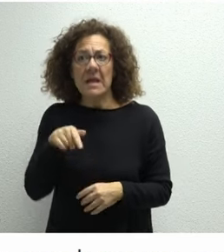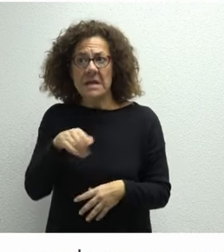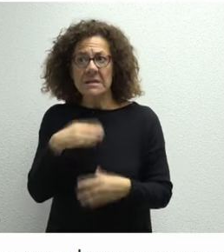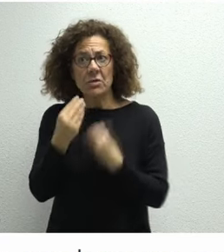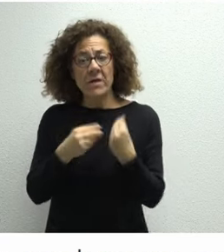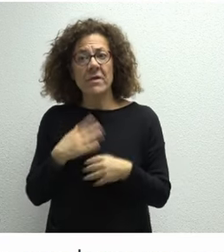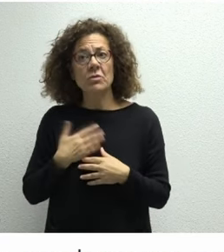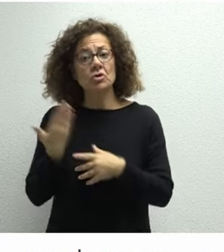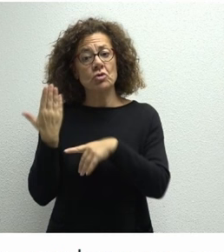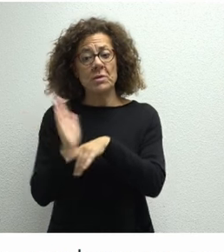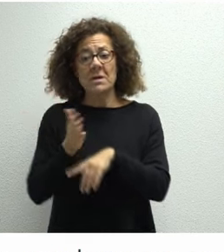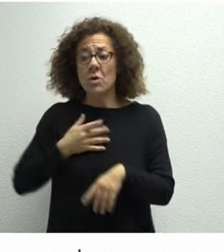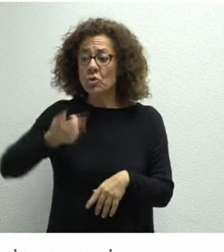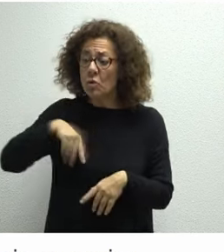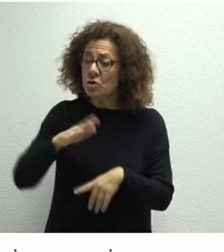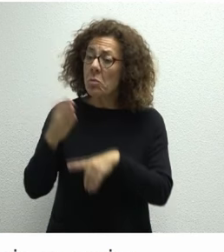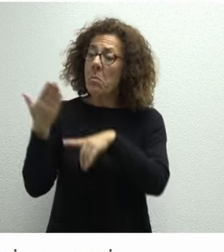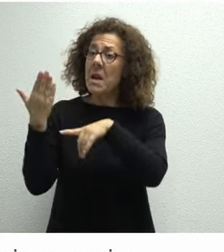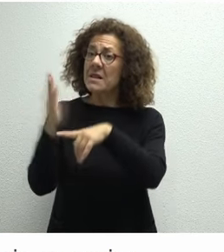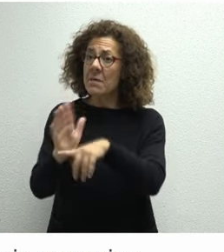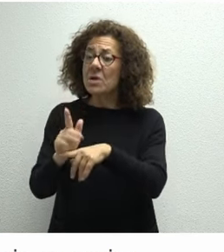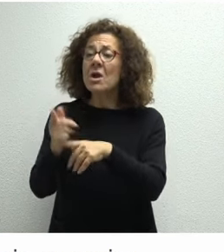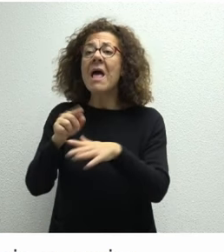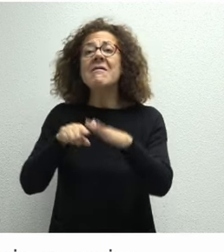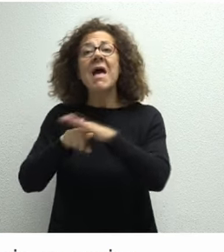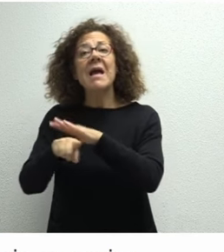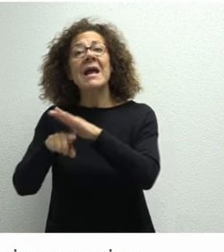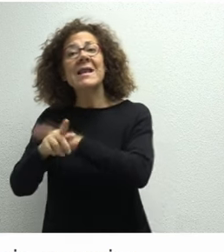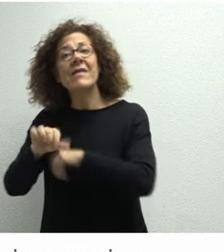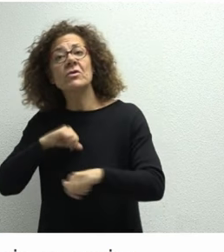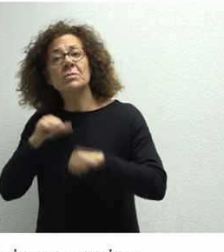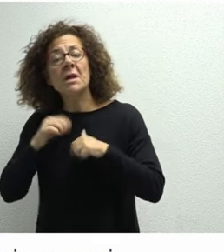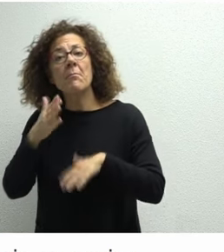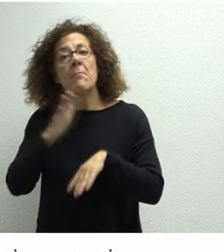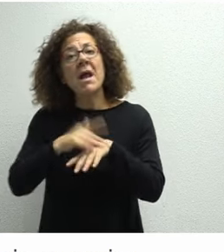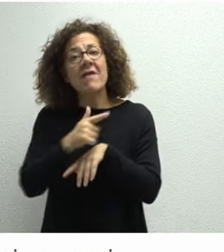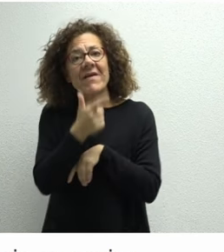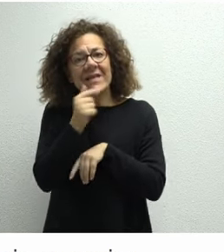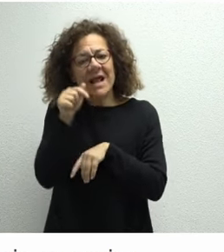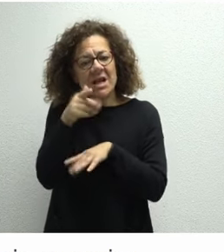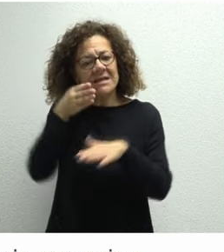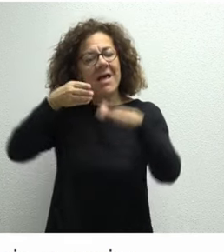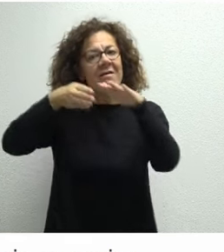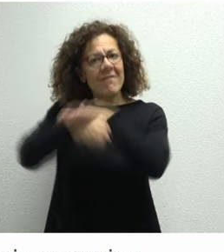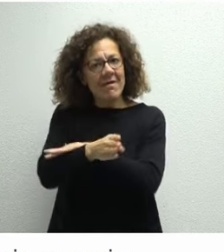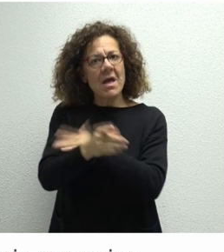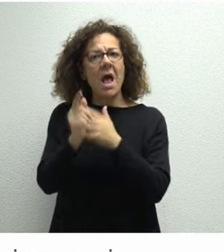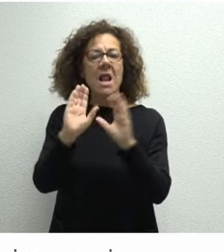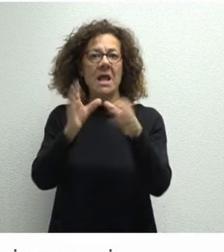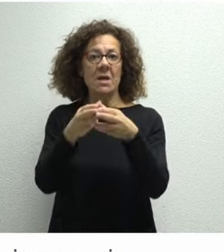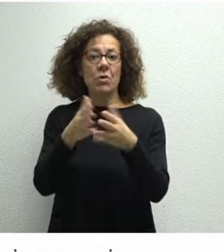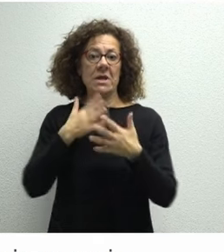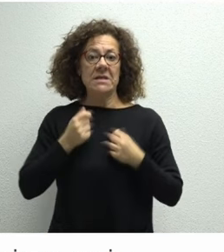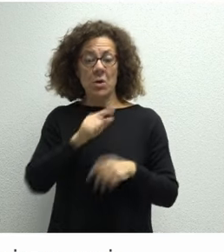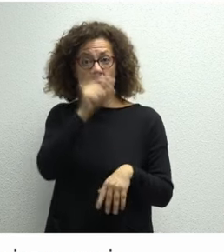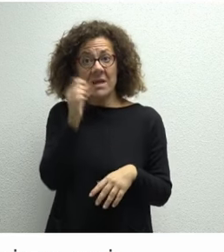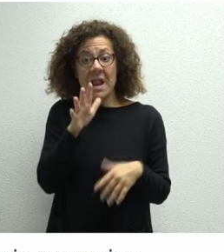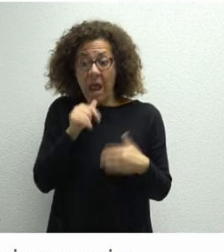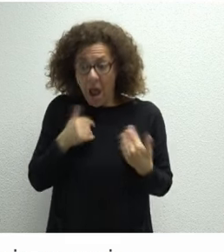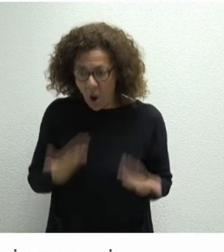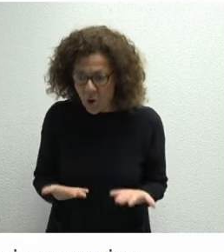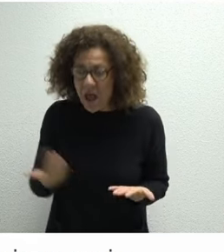nos presentamos con nuestro planteamiento a la gerencia no para facilitarnos ese acceso al equipo de Salud Mental Y hoy por hoy